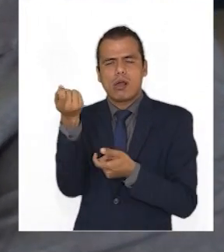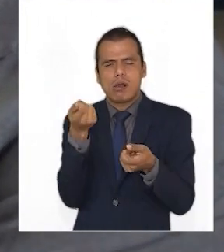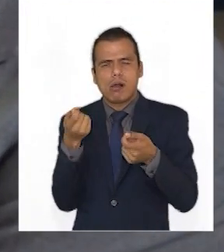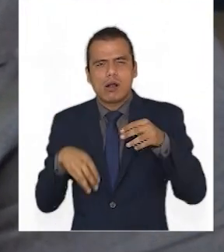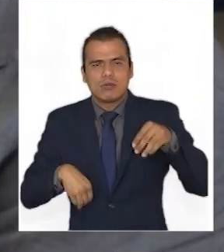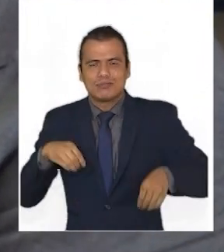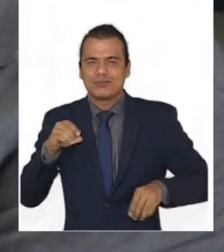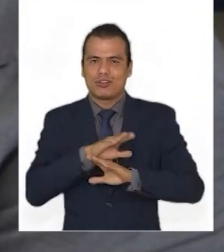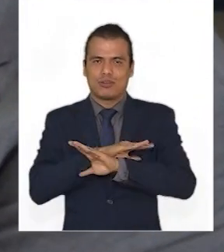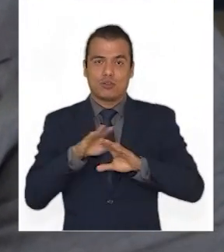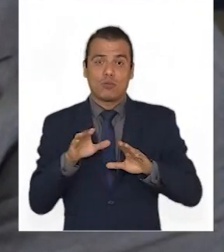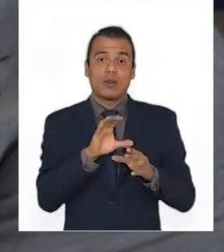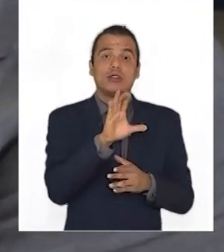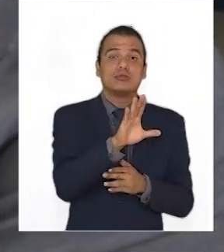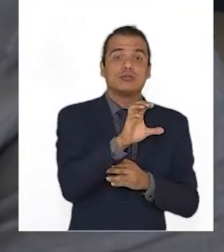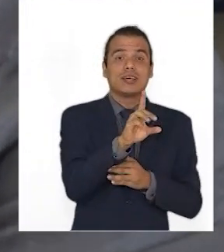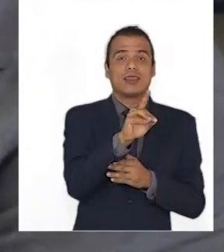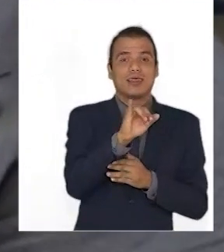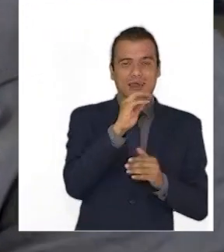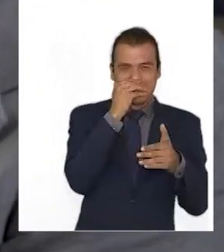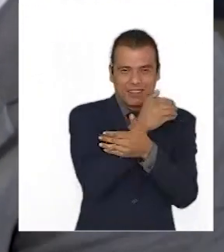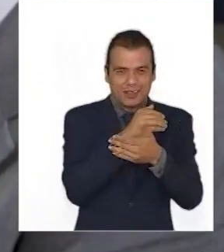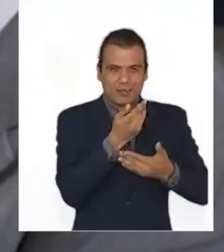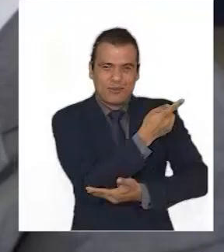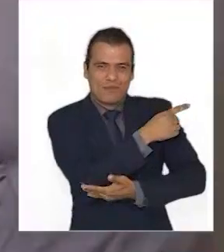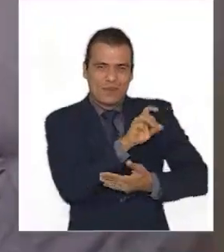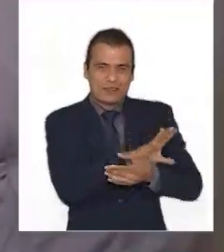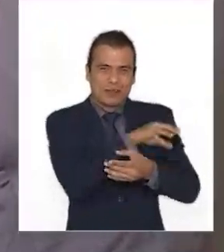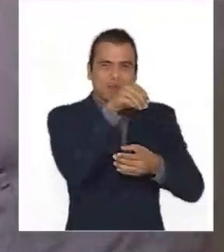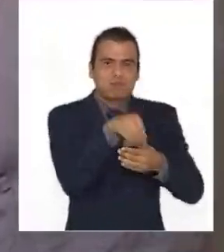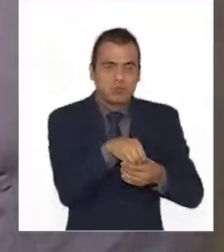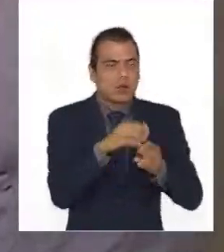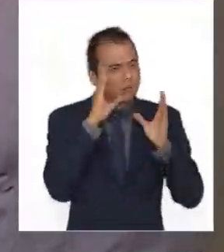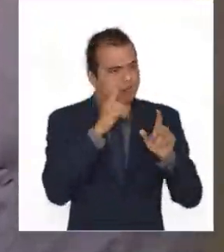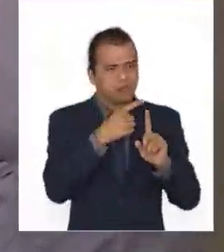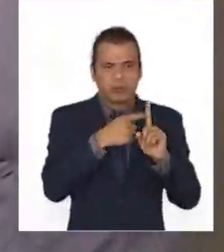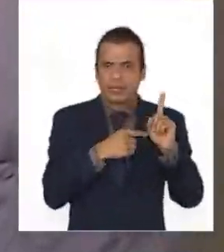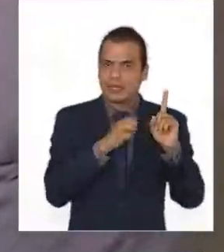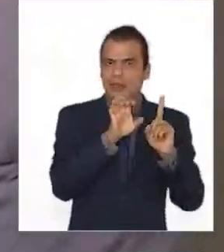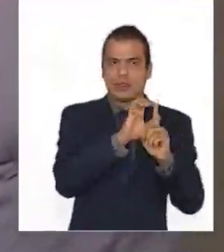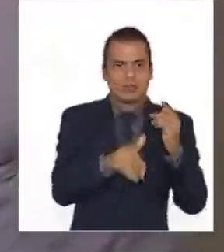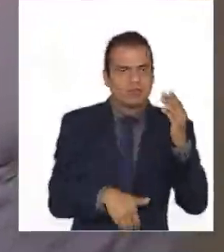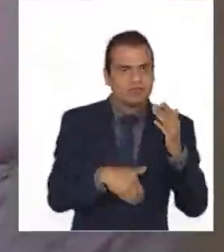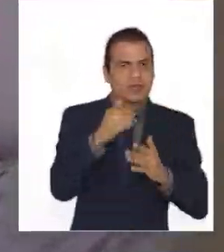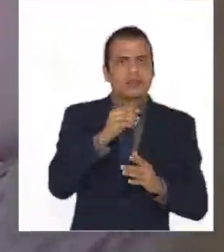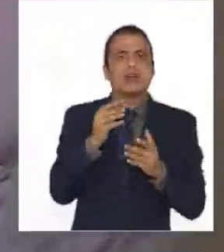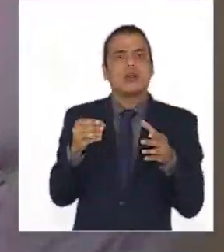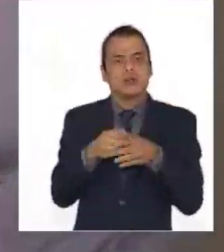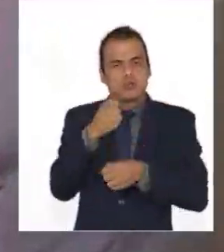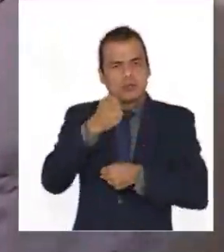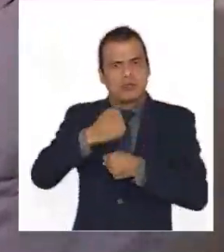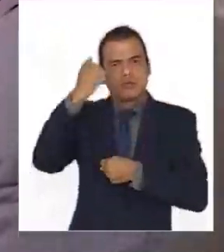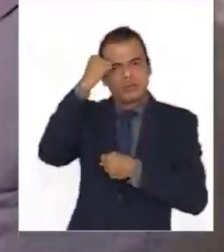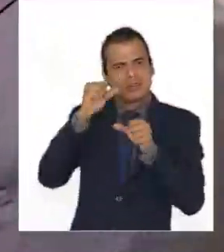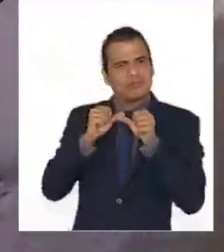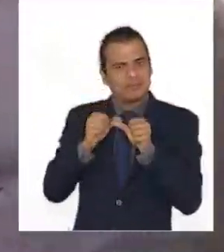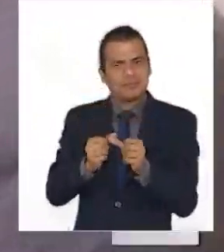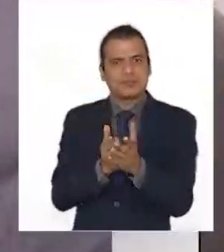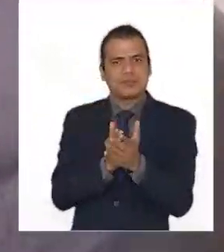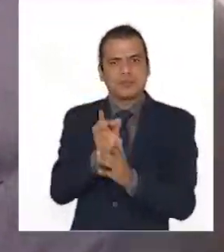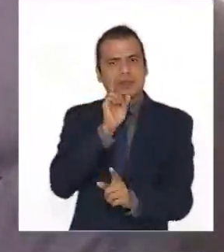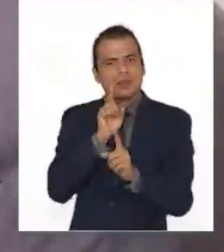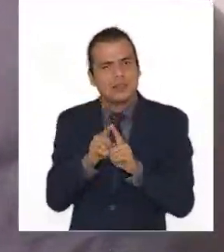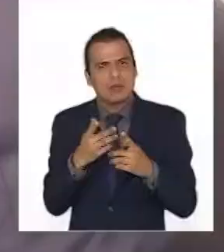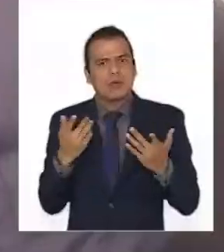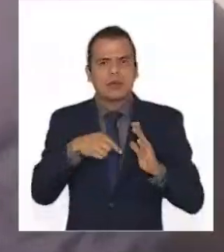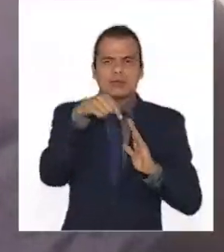continuidad para las profesoras. De esa manera puede haber una mejor educación para ellos. También que la educación primaria y secundaria esté orientada hacia la